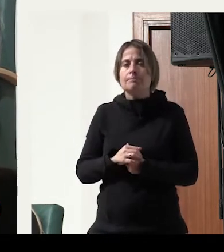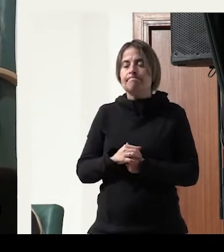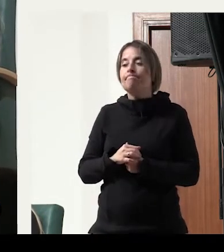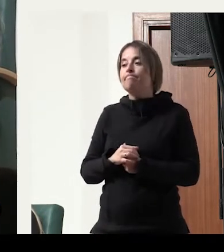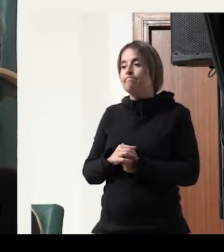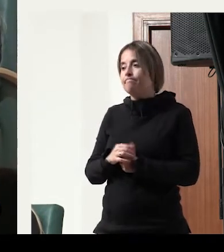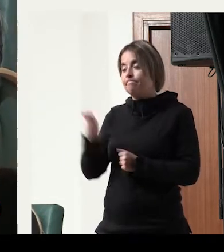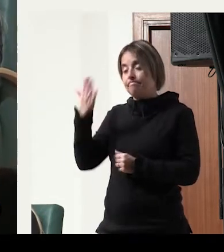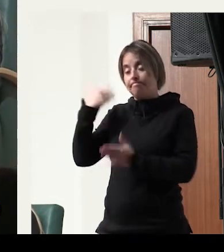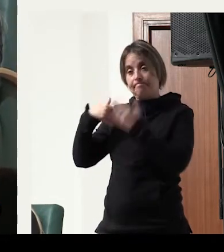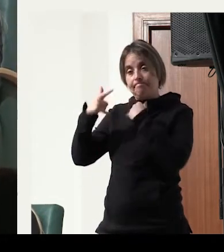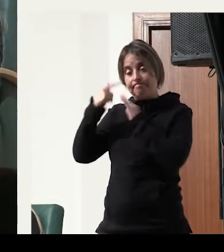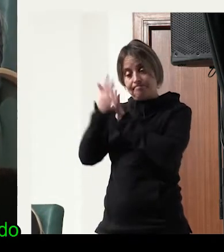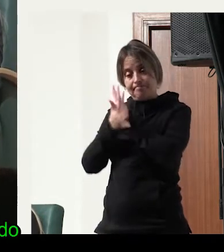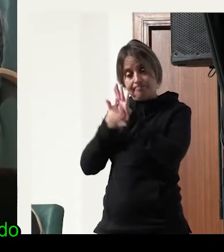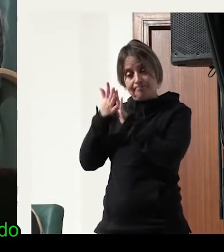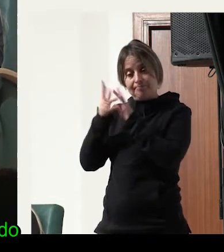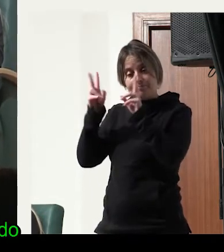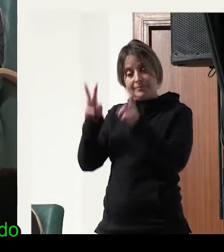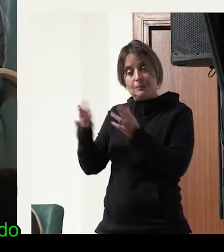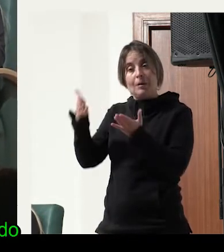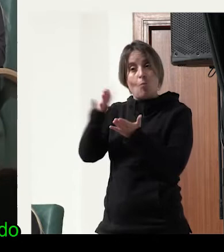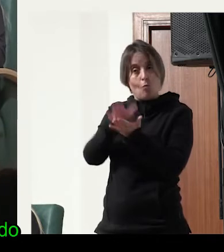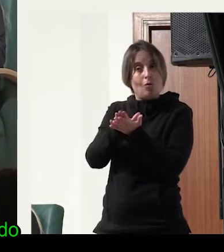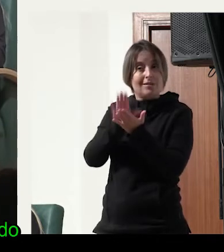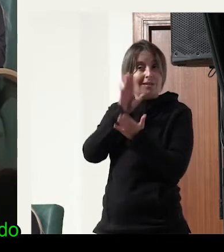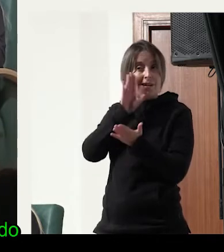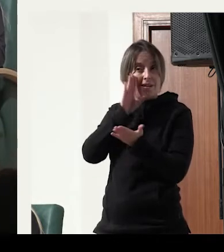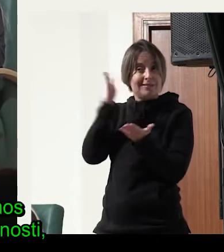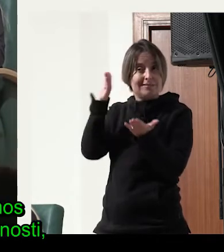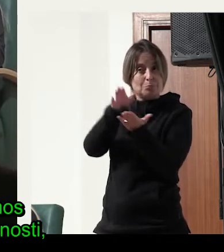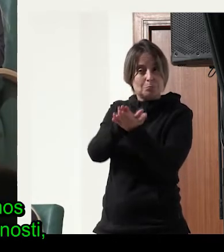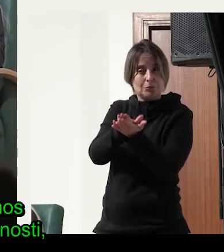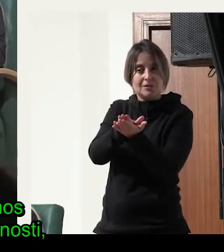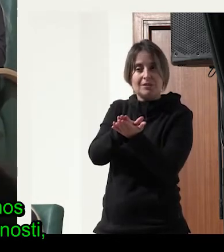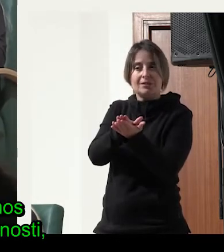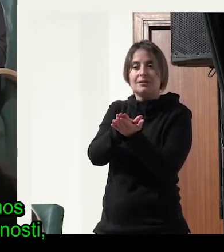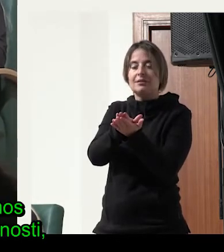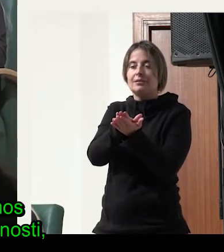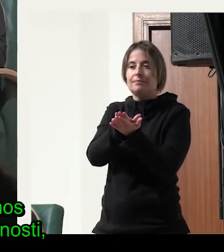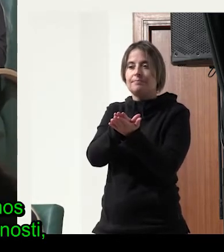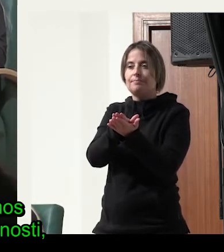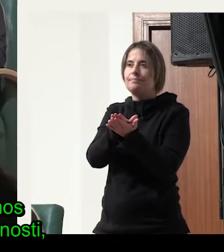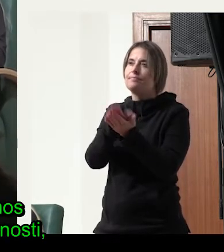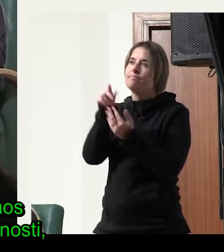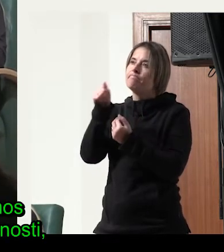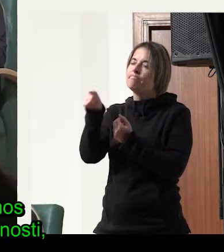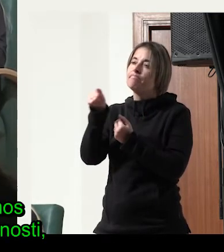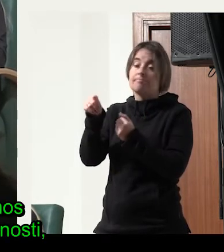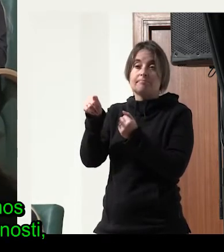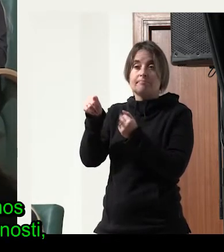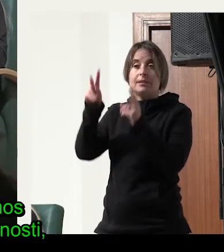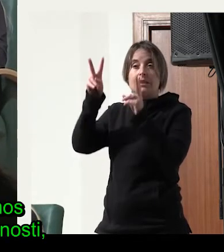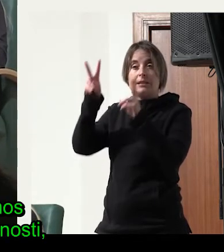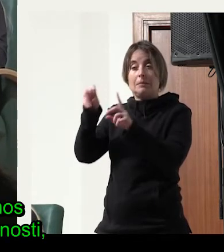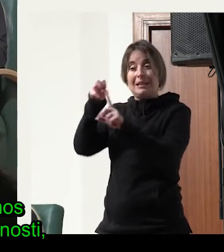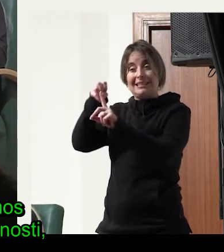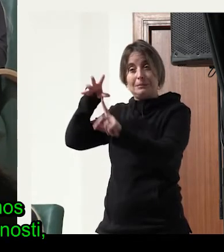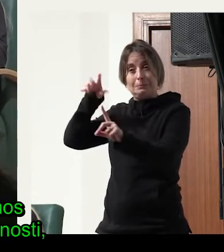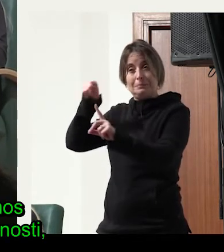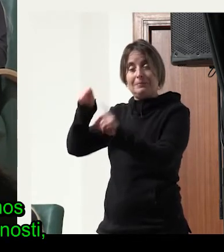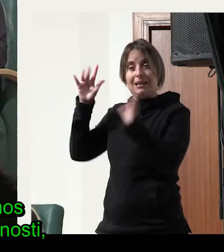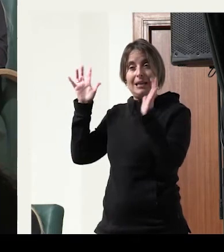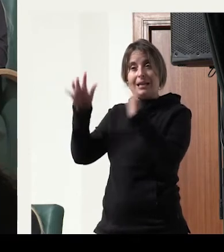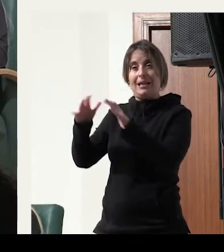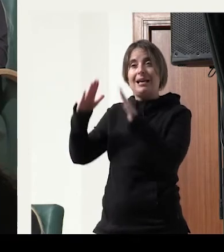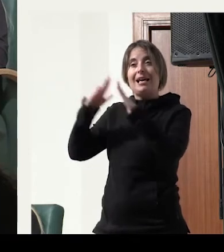del tema de la muerte y cuando lo estuvimos tratando en el seminario este que hicimos en la Casa de las Mujeres